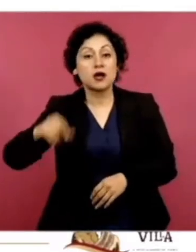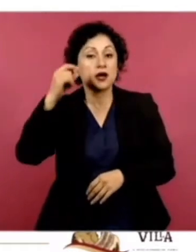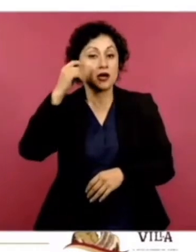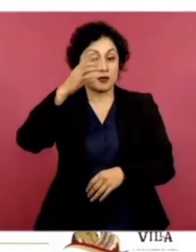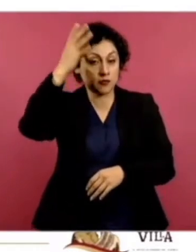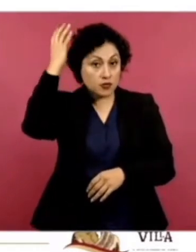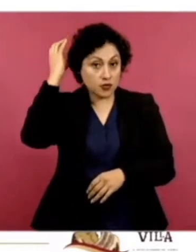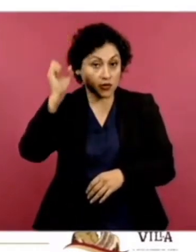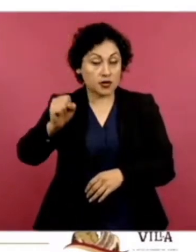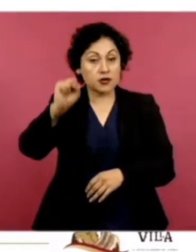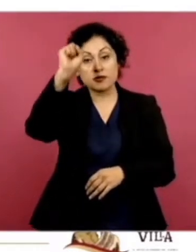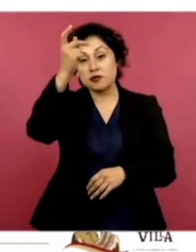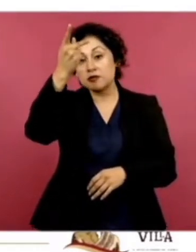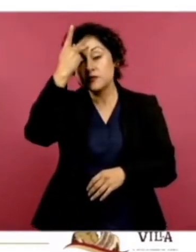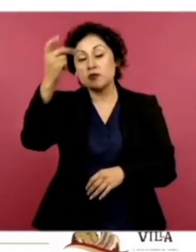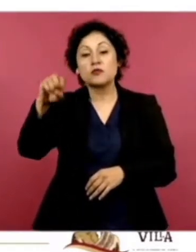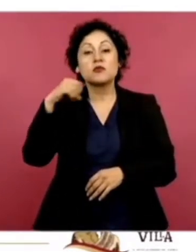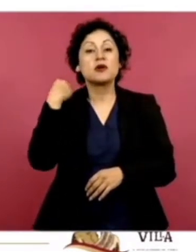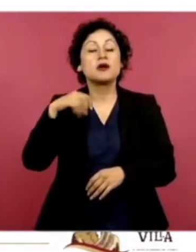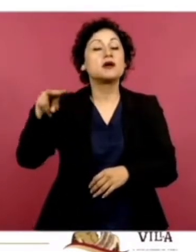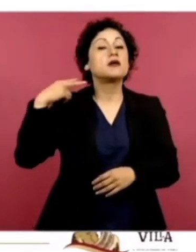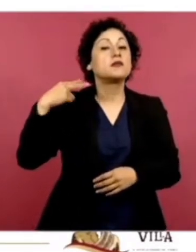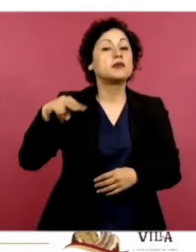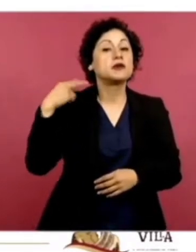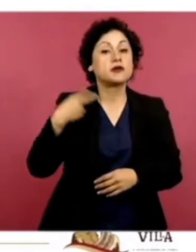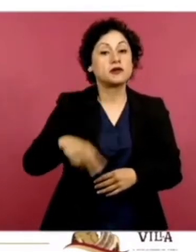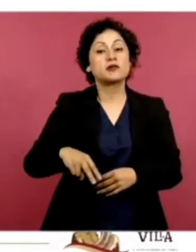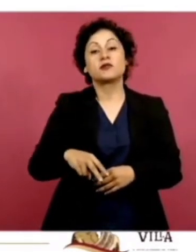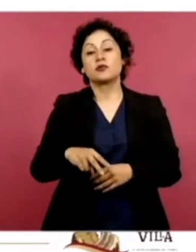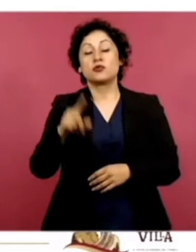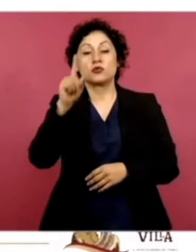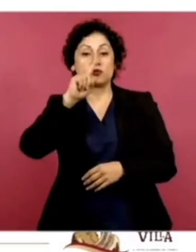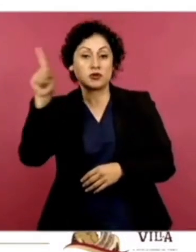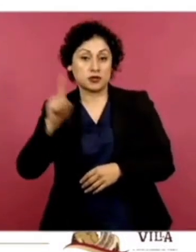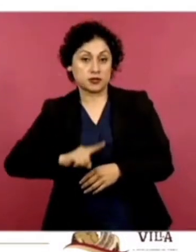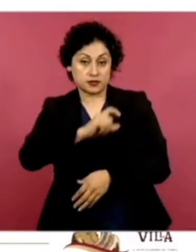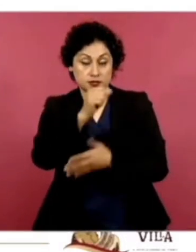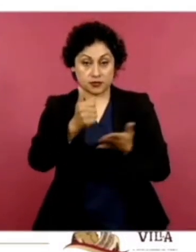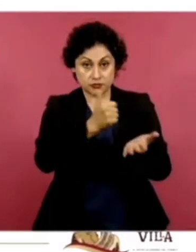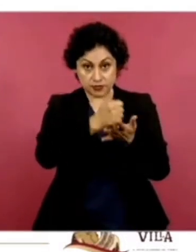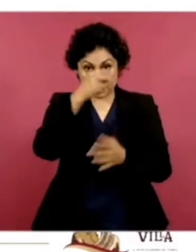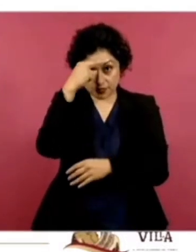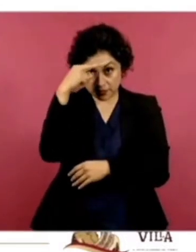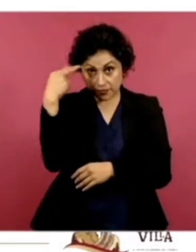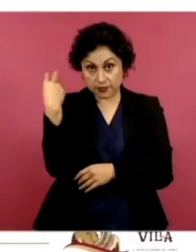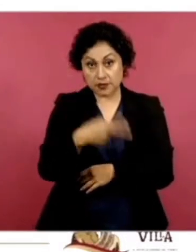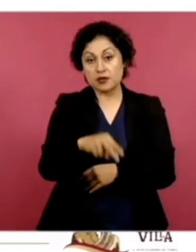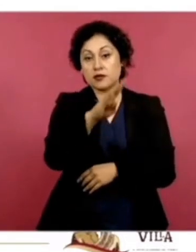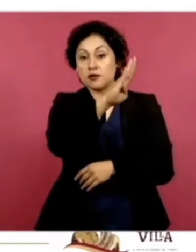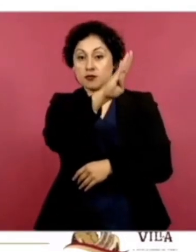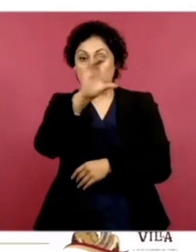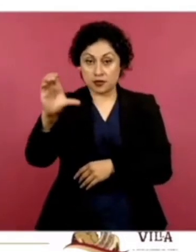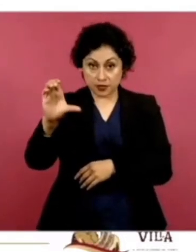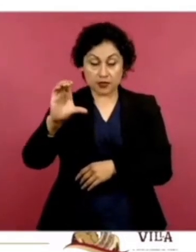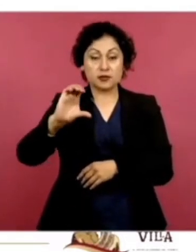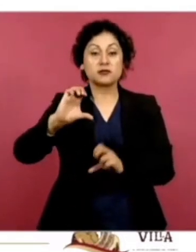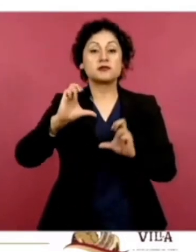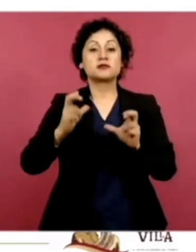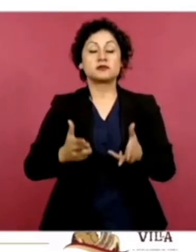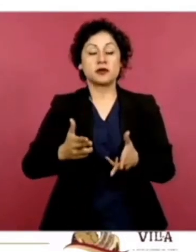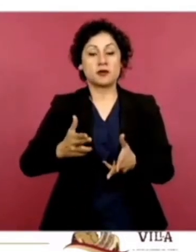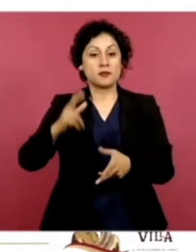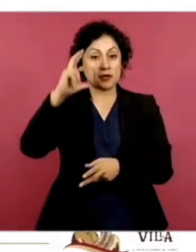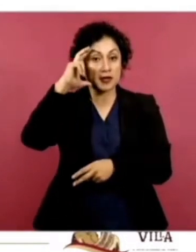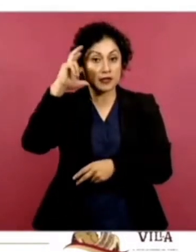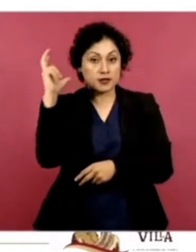Luis Potosí, Oaxaca, Veracruz, Zacatecas, la Ciudad de México, Baja California, Chiapas,